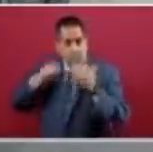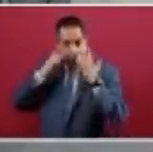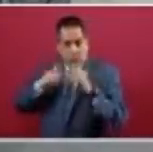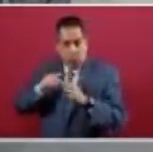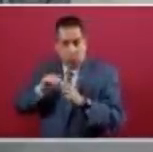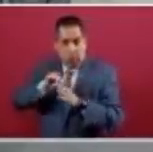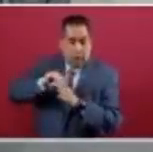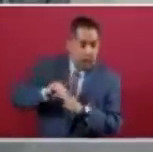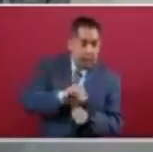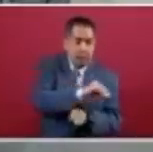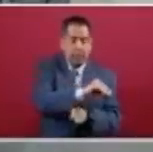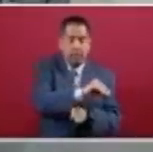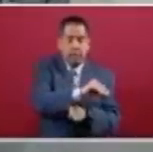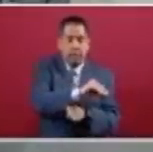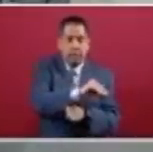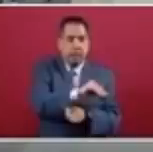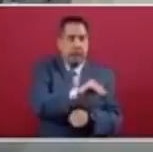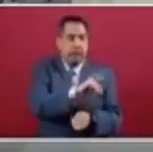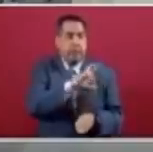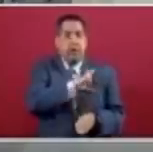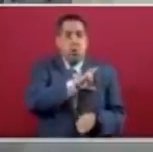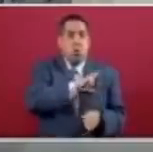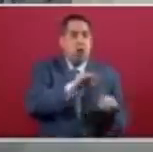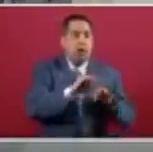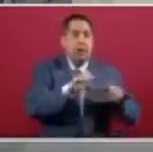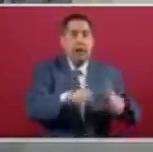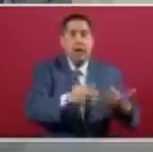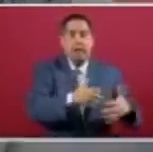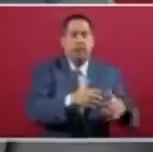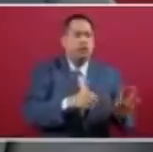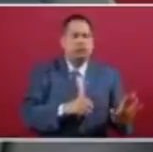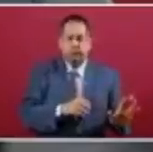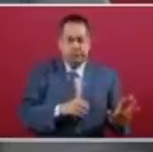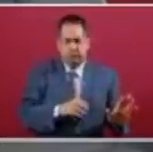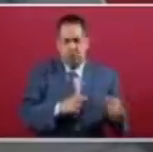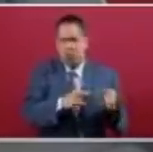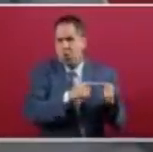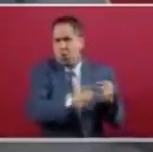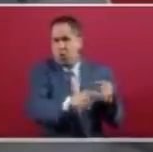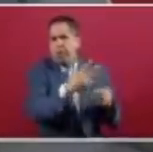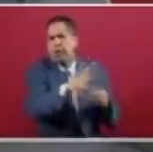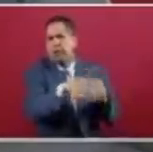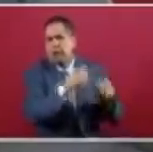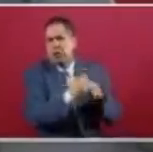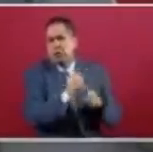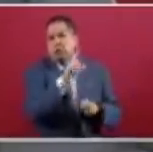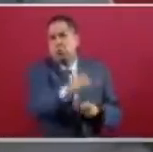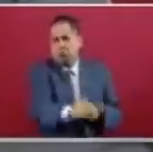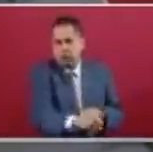de más de 10 años que un servidor público pueda